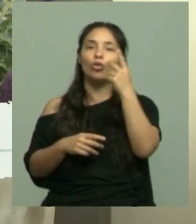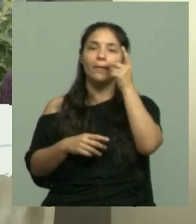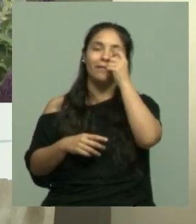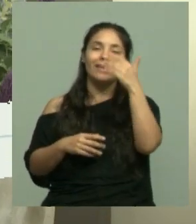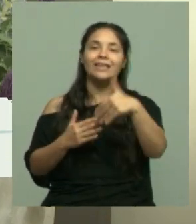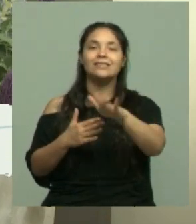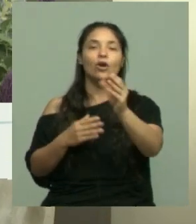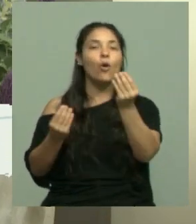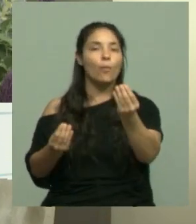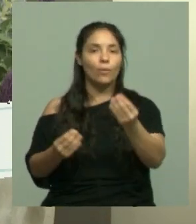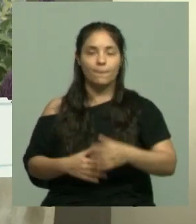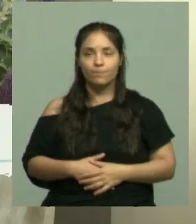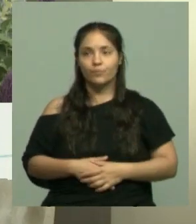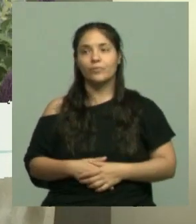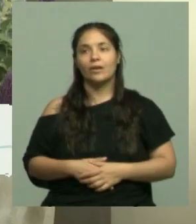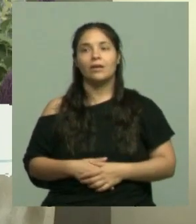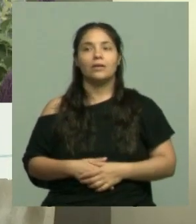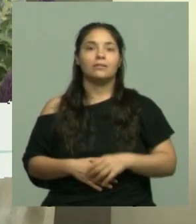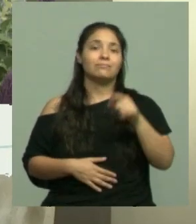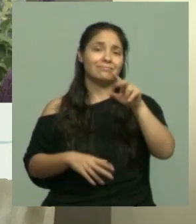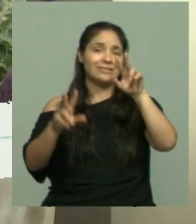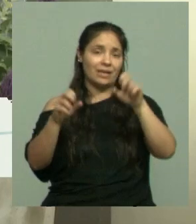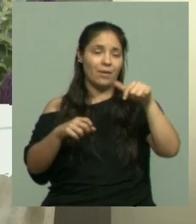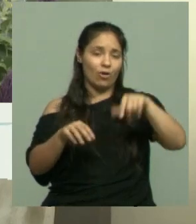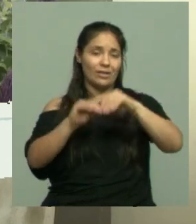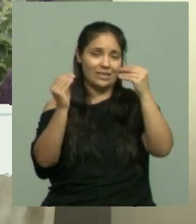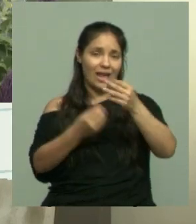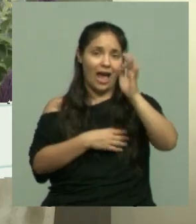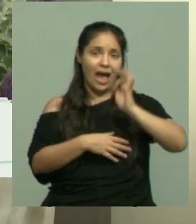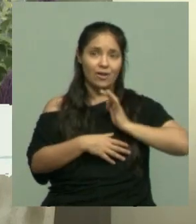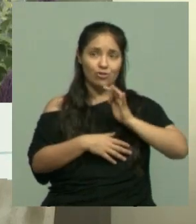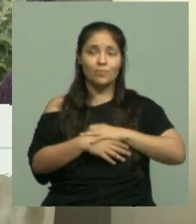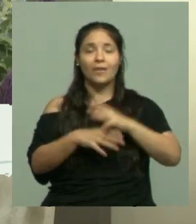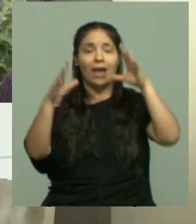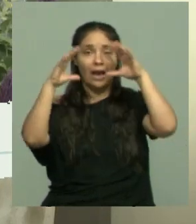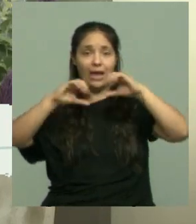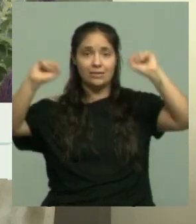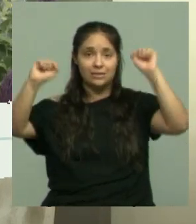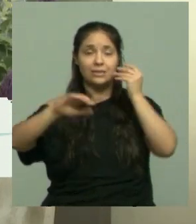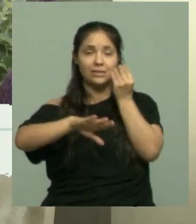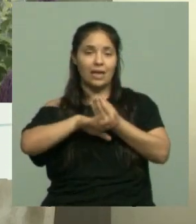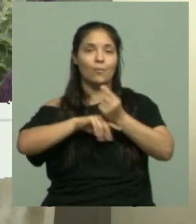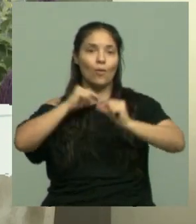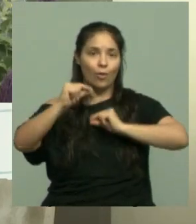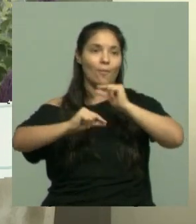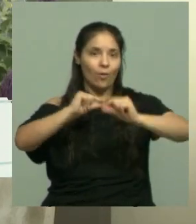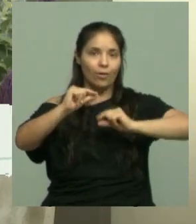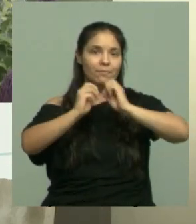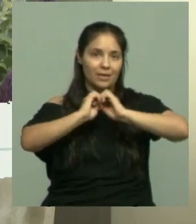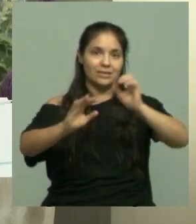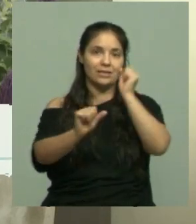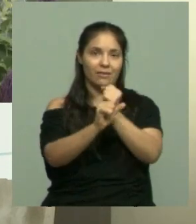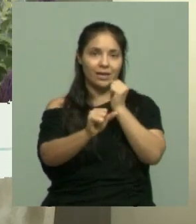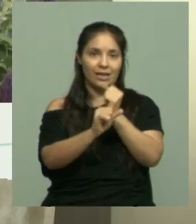2025? Bien, en base a este cierre de año que se está dando, nos encontramos con un canciller que está dando sus primeros pasos, que ya ha